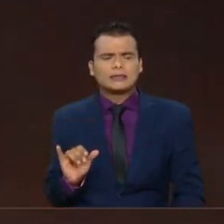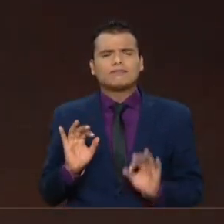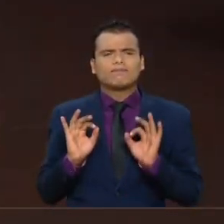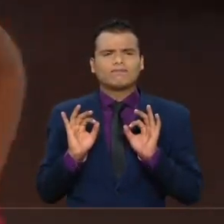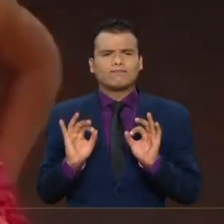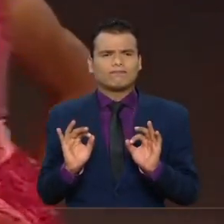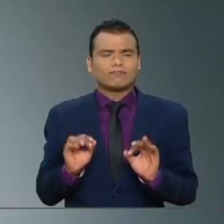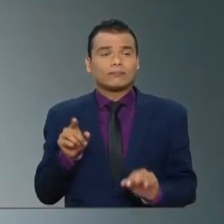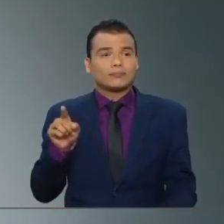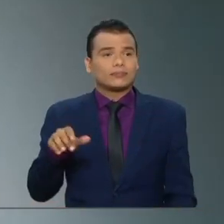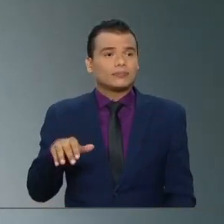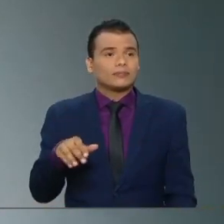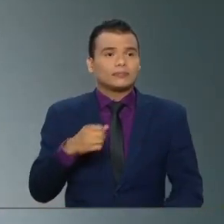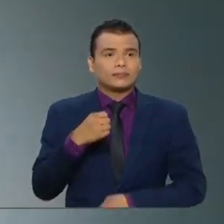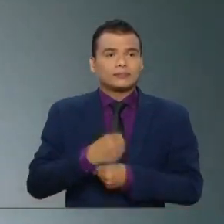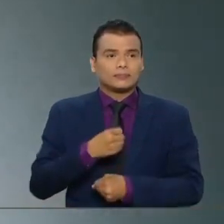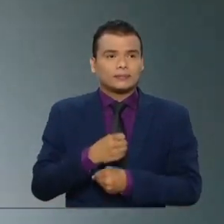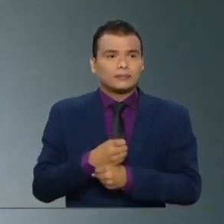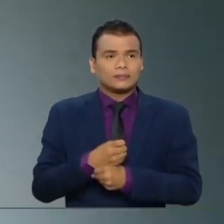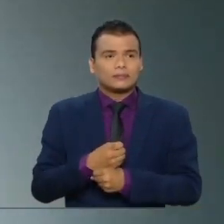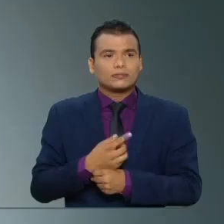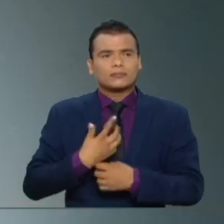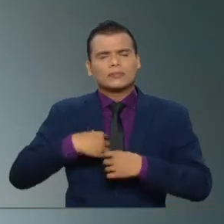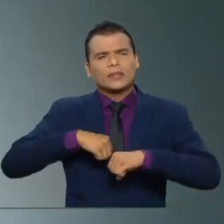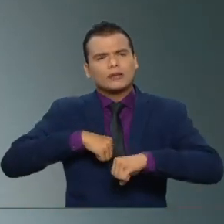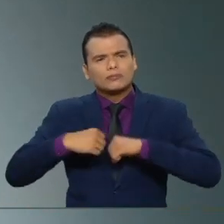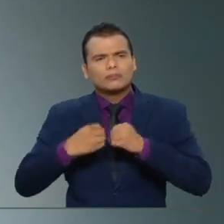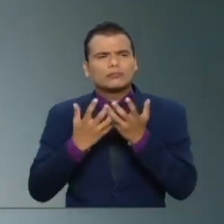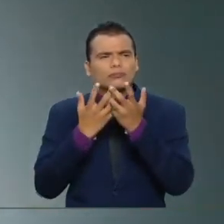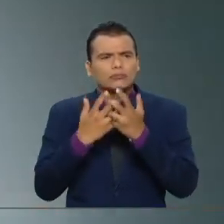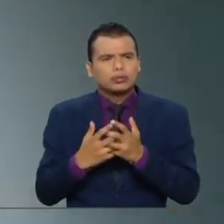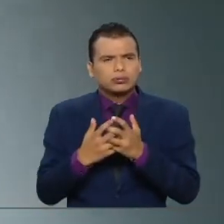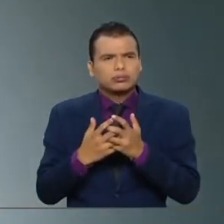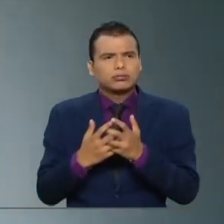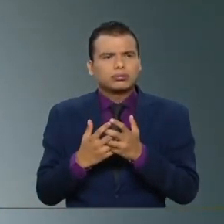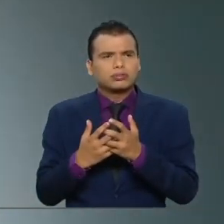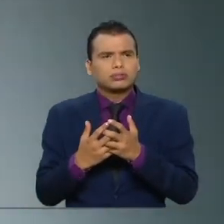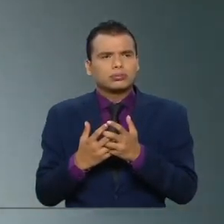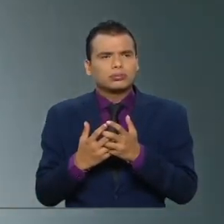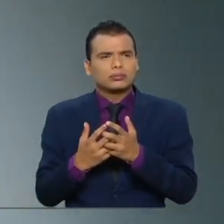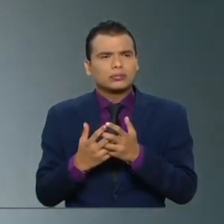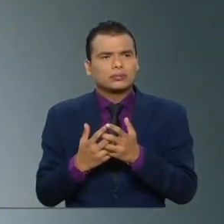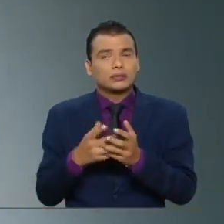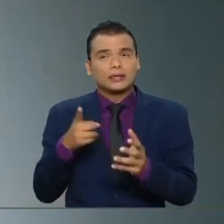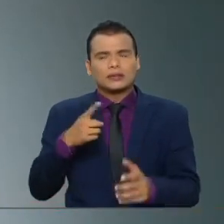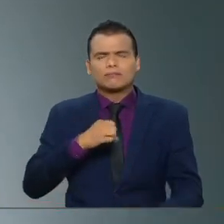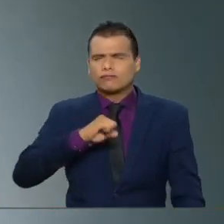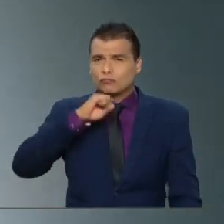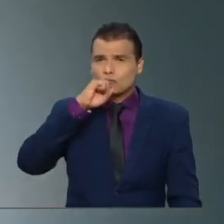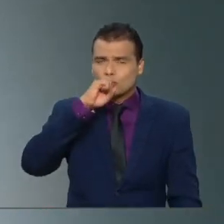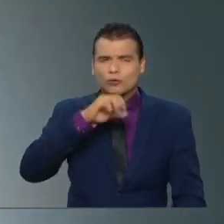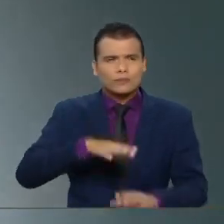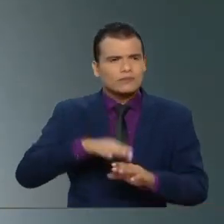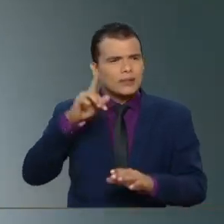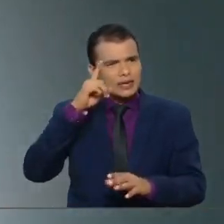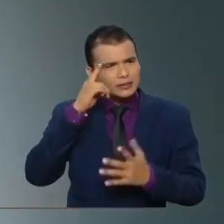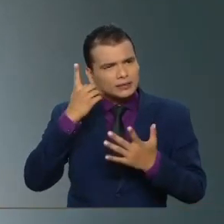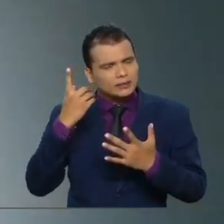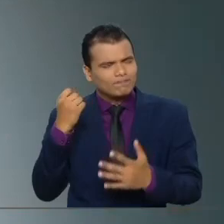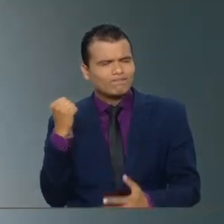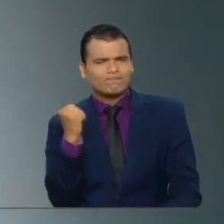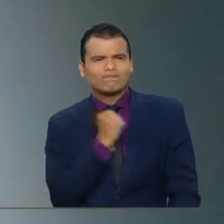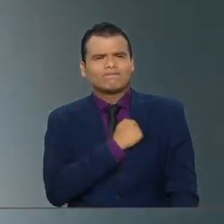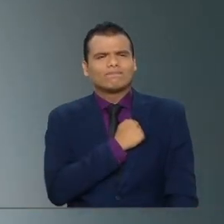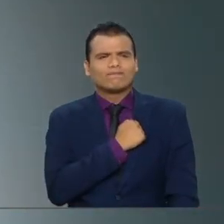visión como empresario y tu amor, sobre todo que le pusiste al